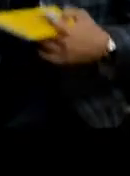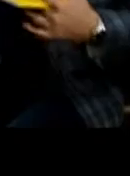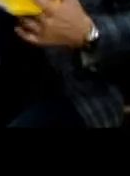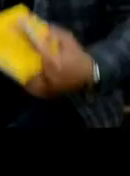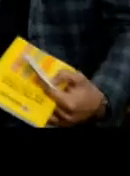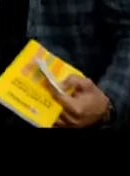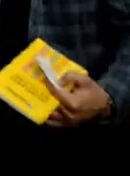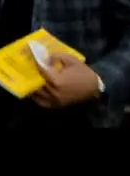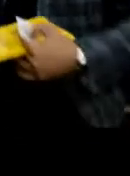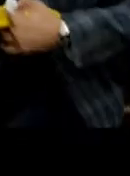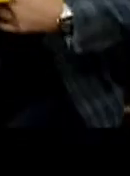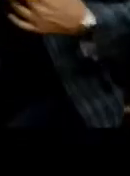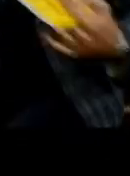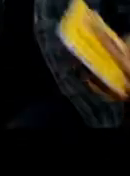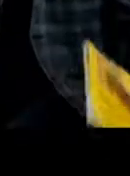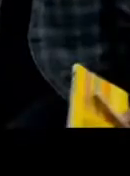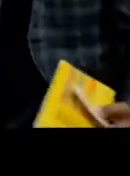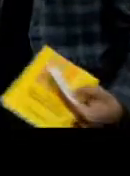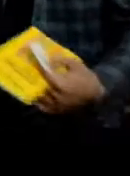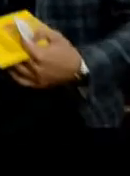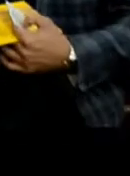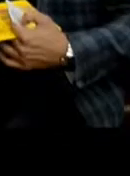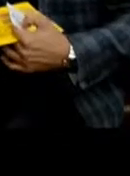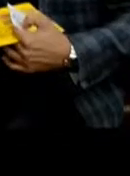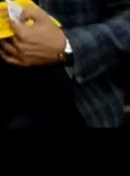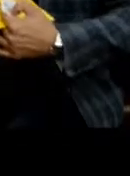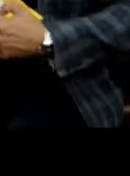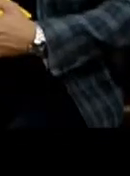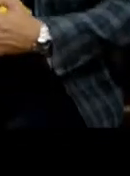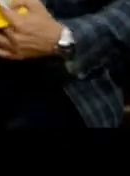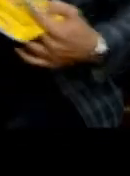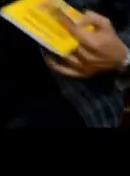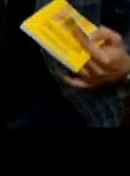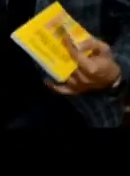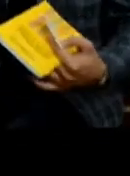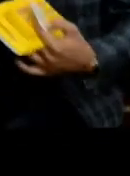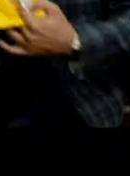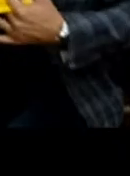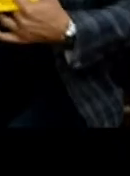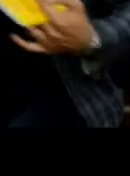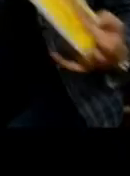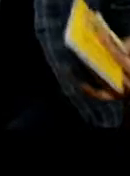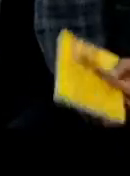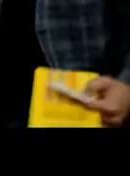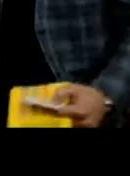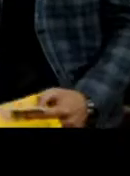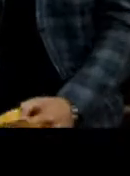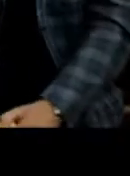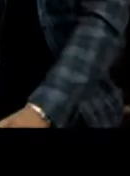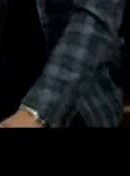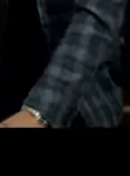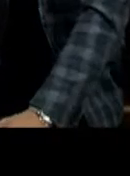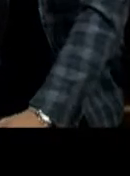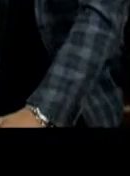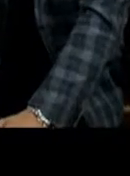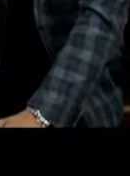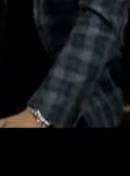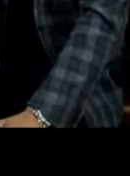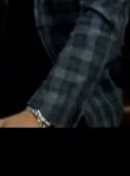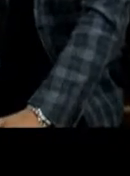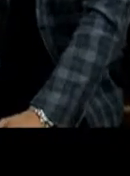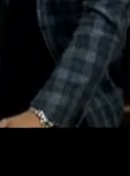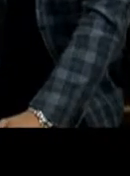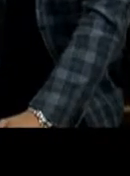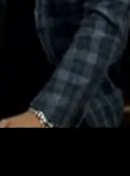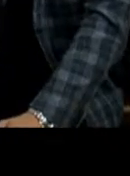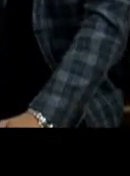únicamente está en museos o en salas de música, en estos recintos donde por supuesto también es importante que